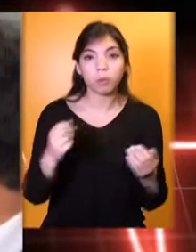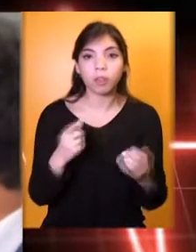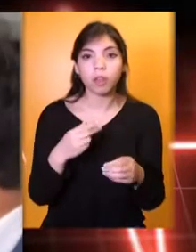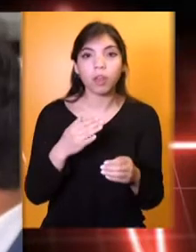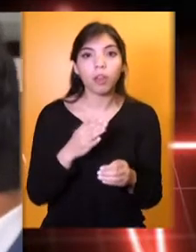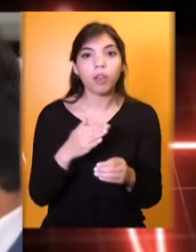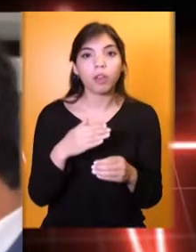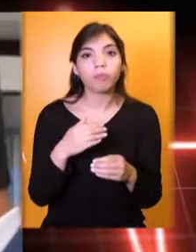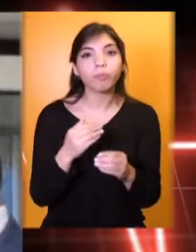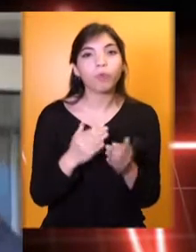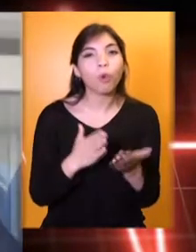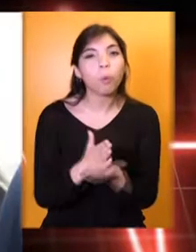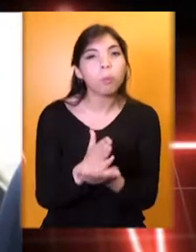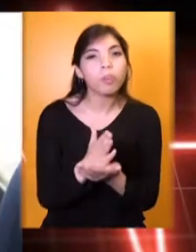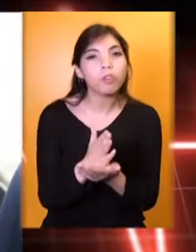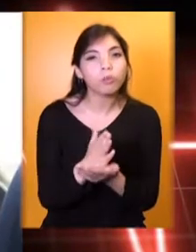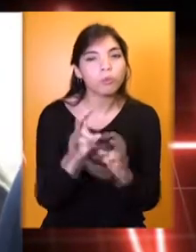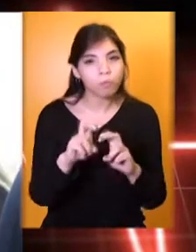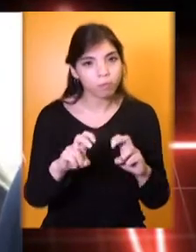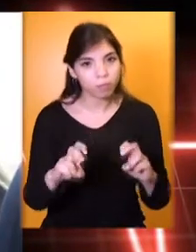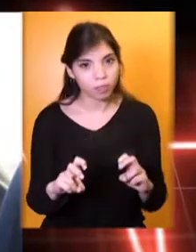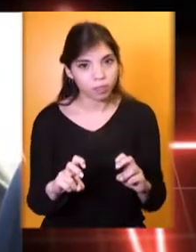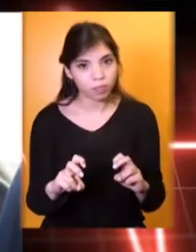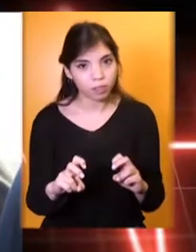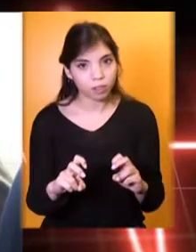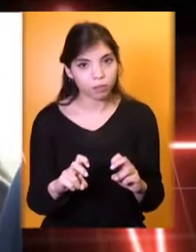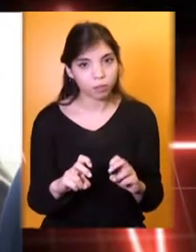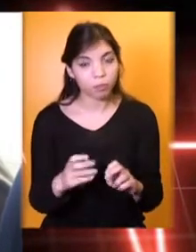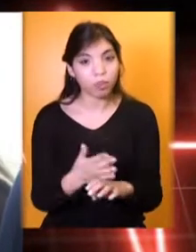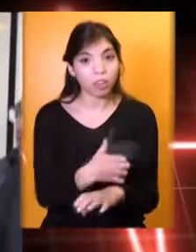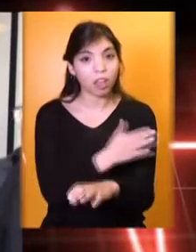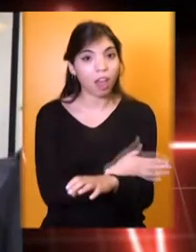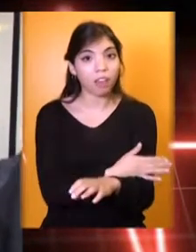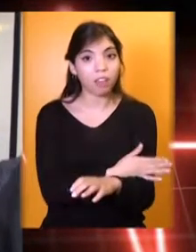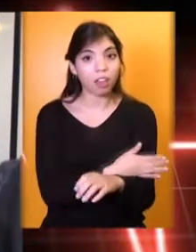del otrora persecutor, quien posteriormente renunció a su cargo.